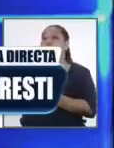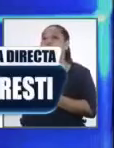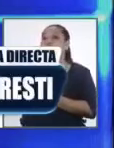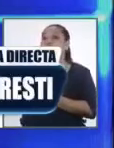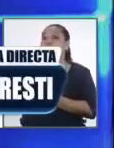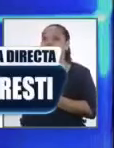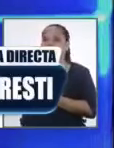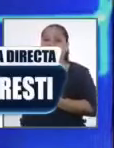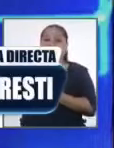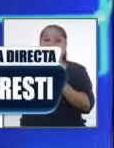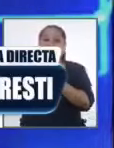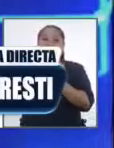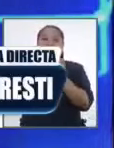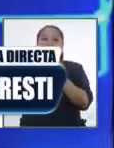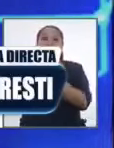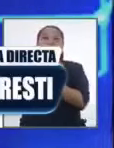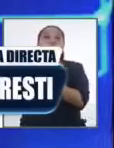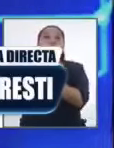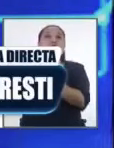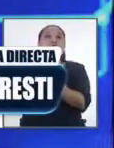del Moradito, con